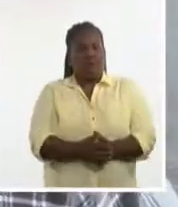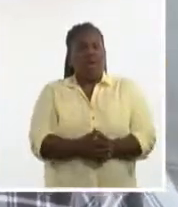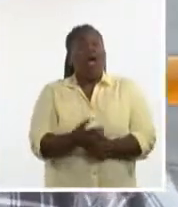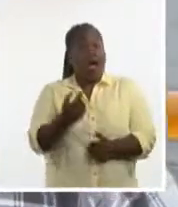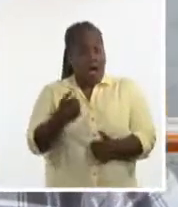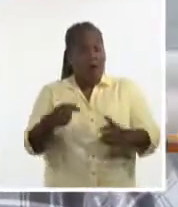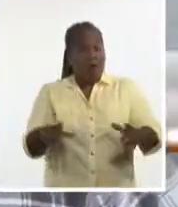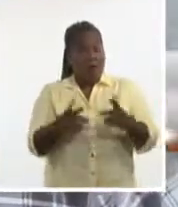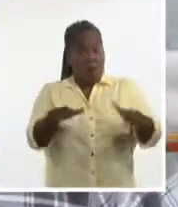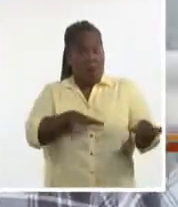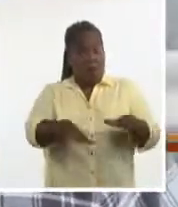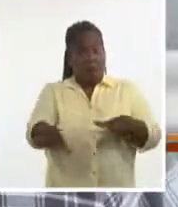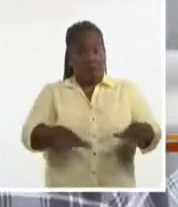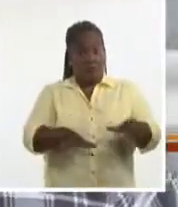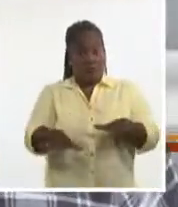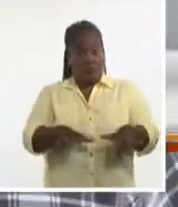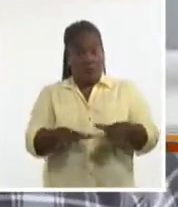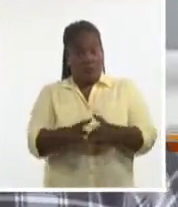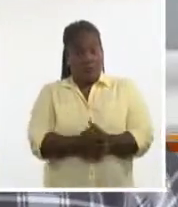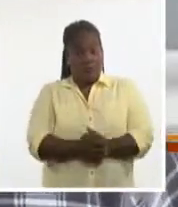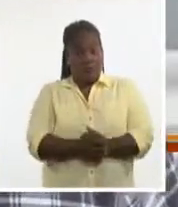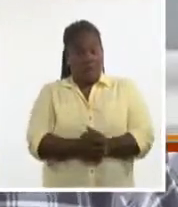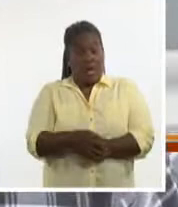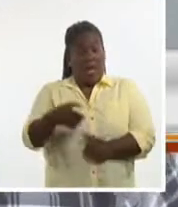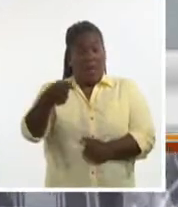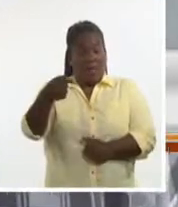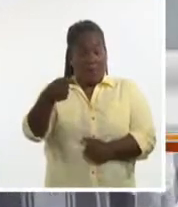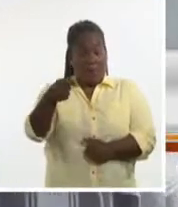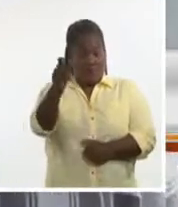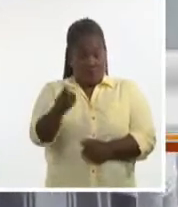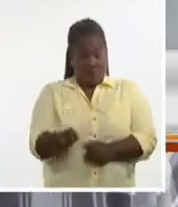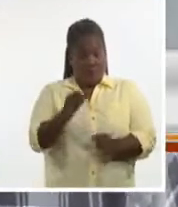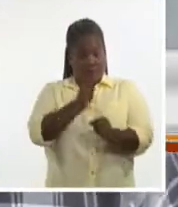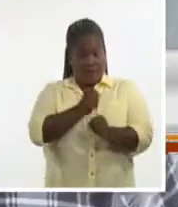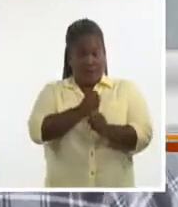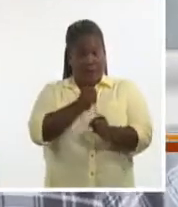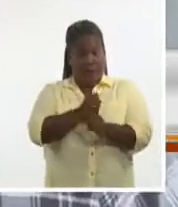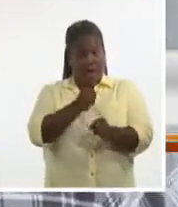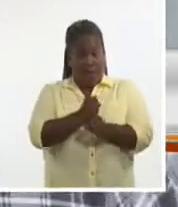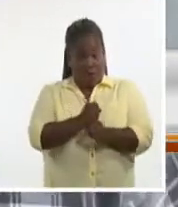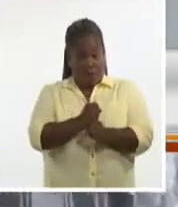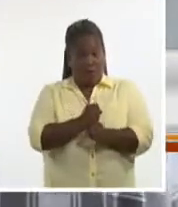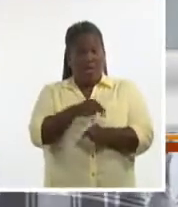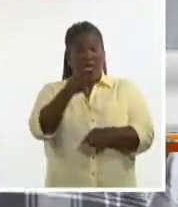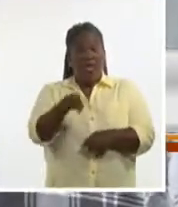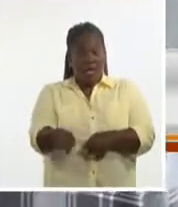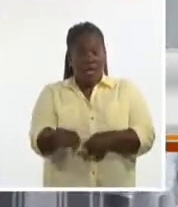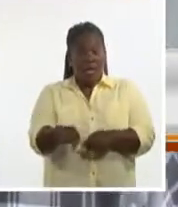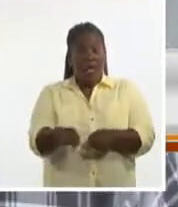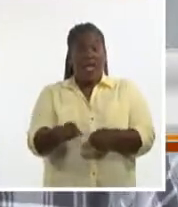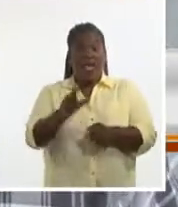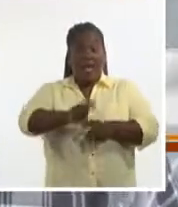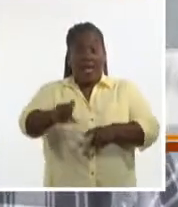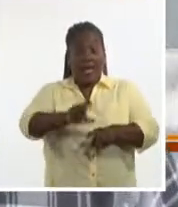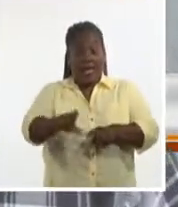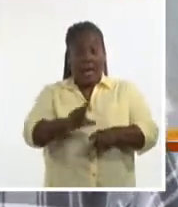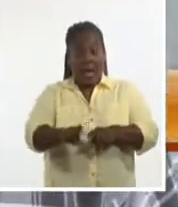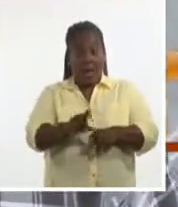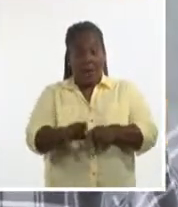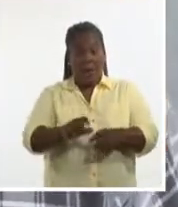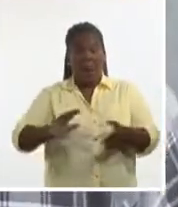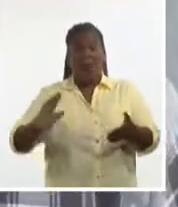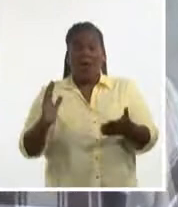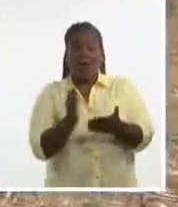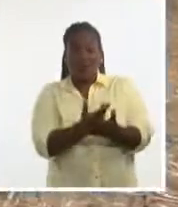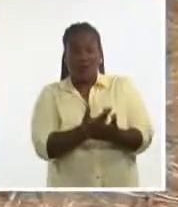Primero, poner hoy personas y trabajadores en la punta de los campos para poder eliminarle los bejucos a las máquinas